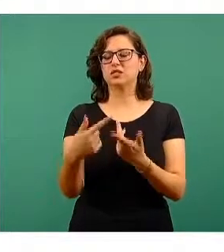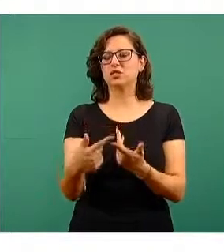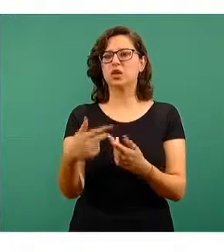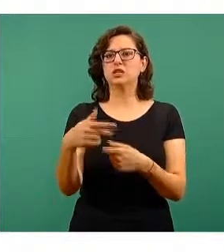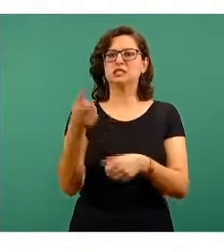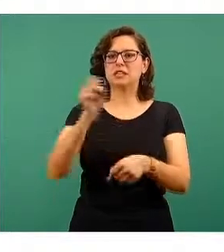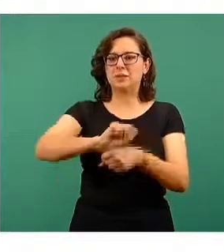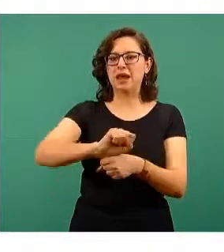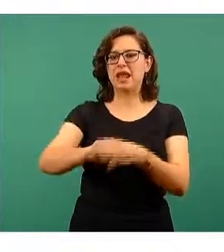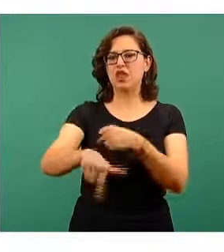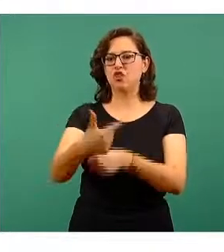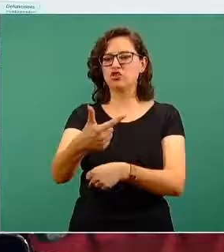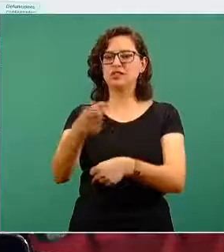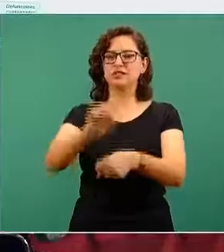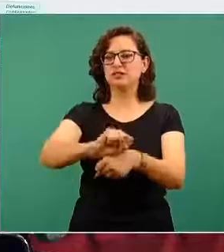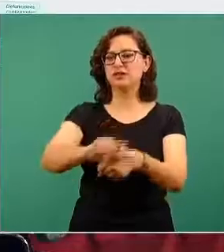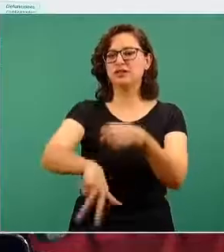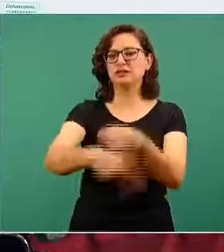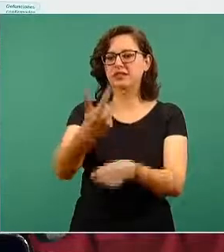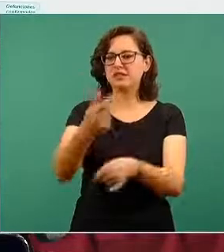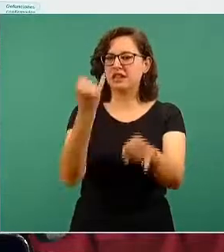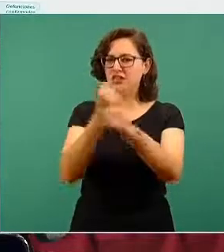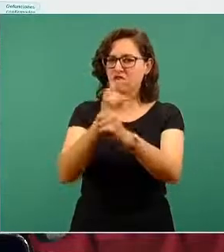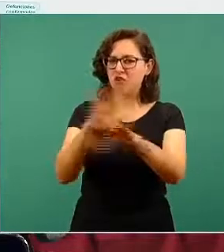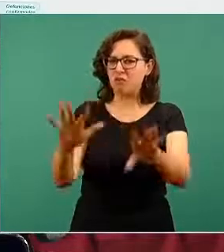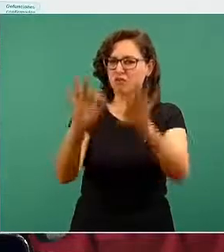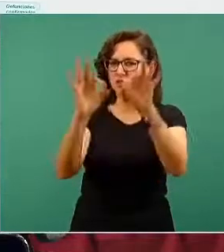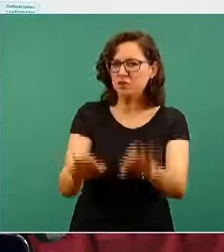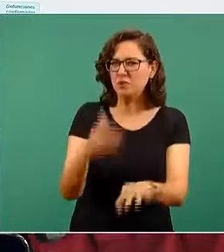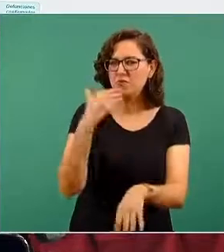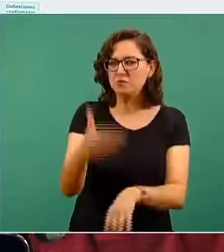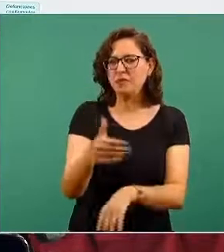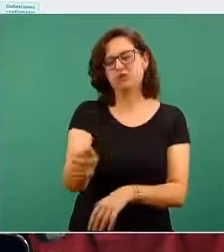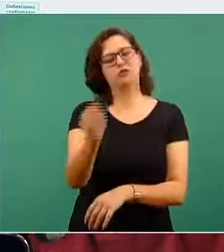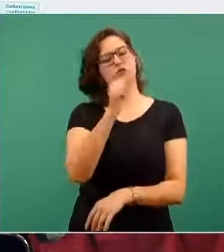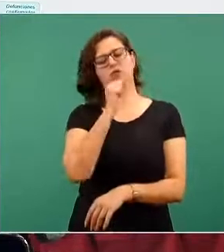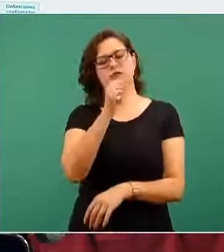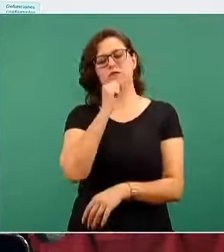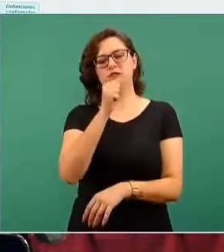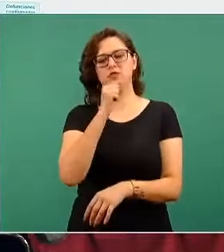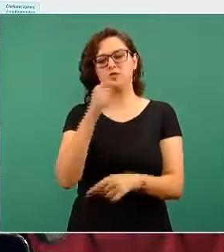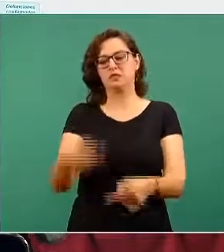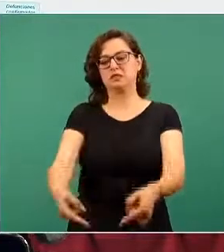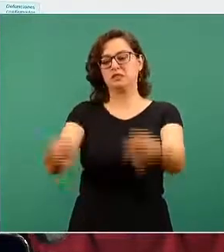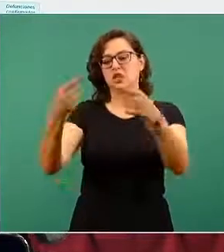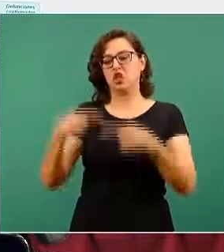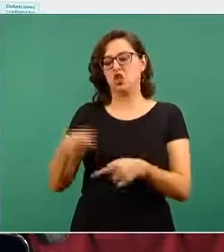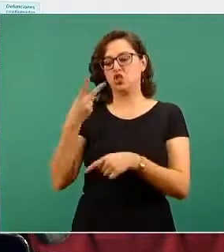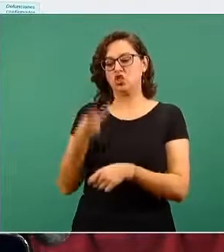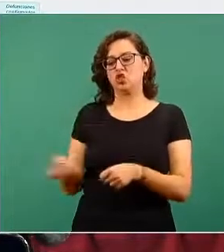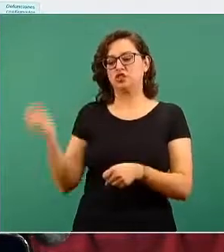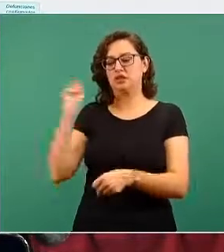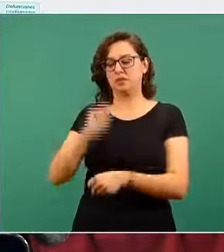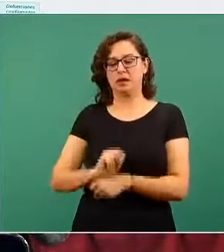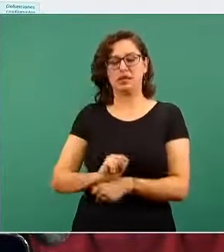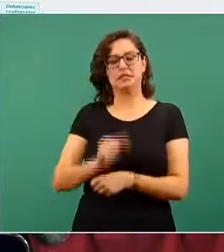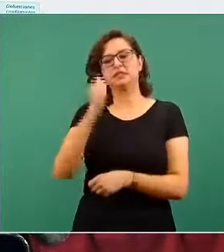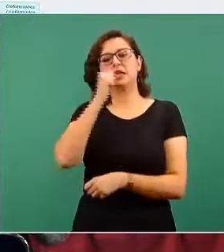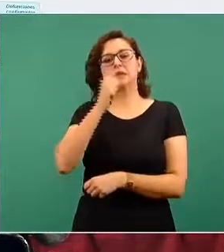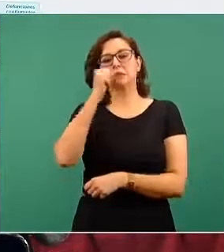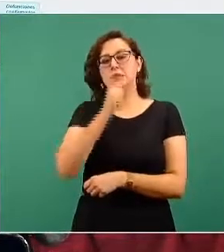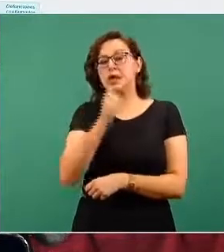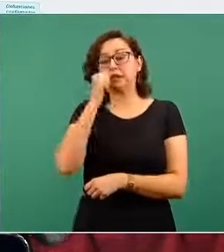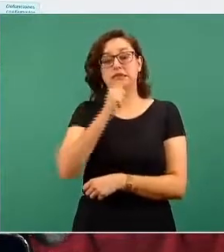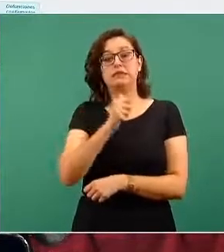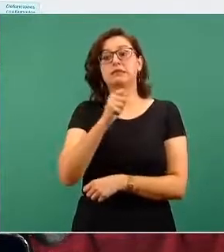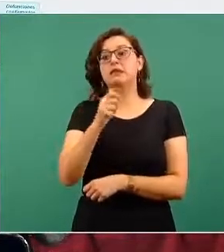y presentamos para efectos de esta gráfica, la 10 y la 11, y vemos cómo abrimos siempre el domingo con un porcentaje y para el